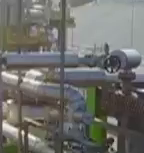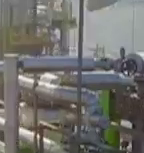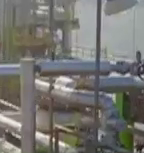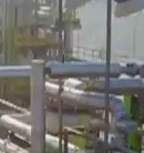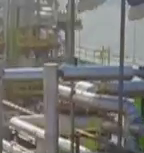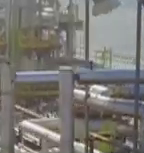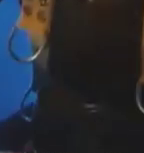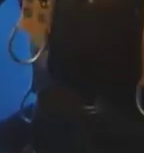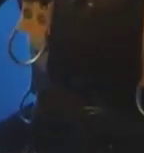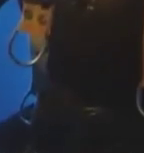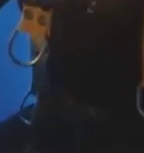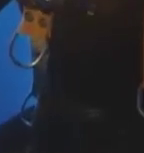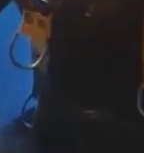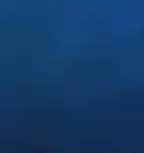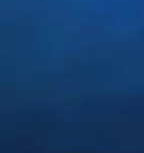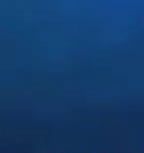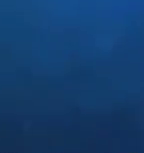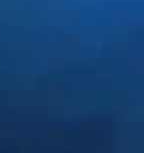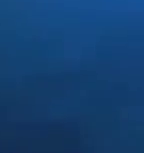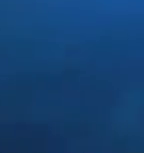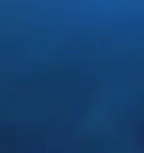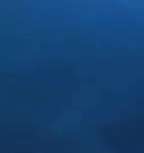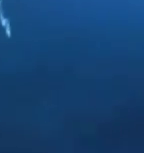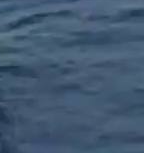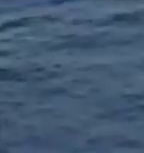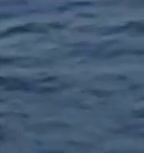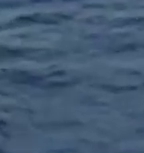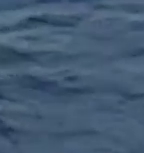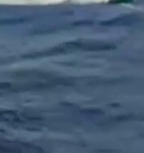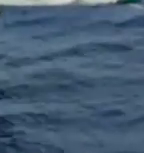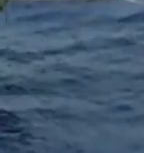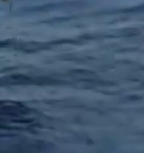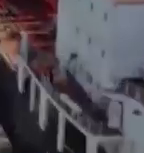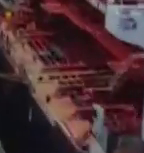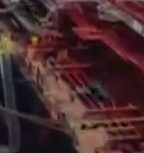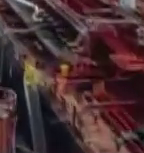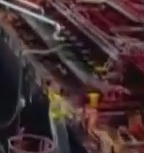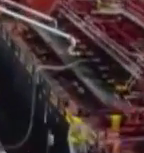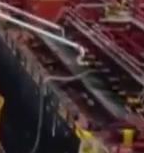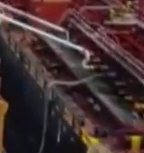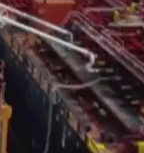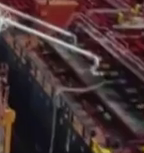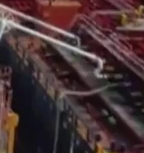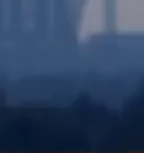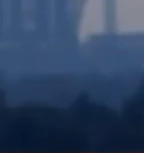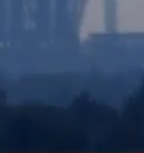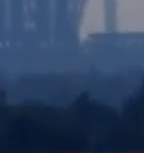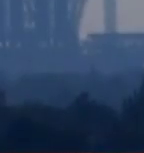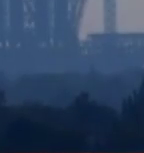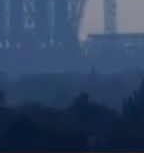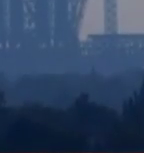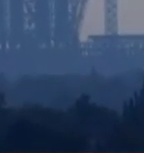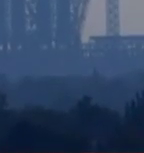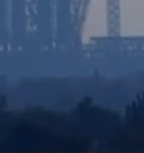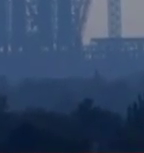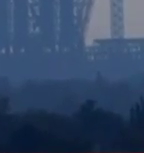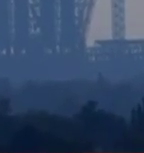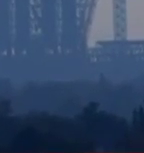en 6 de estos bloques Pemex está asociado en lo que corresponde a las cuencas, a los bloques que ganó en las cuencas del sureste,